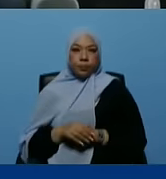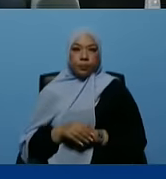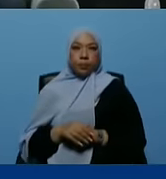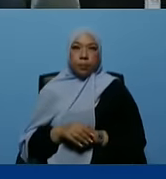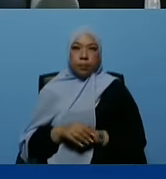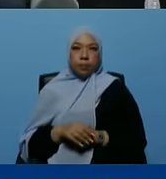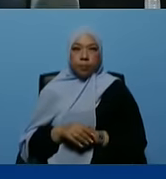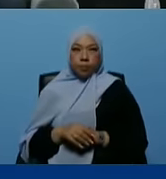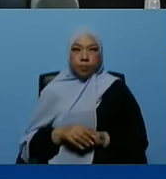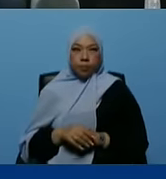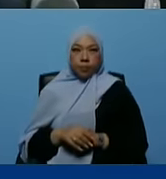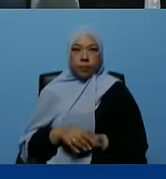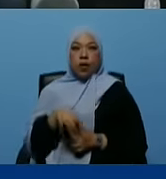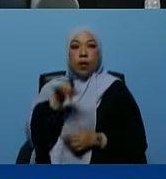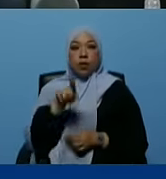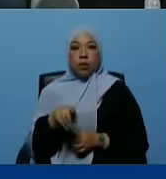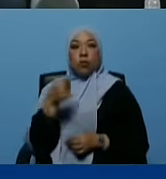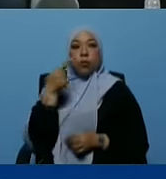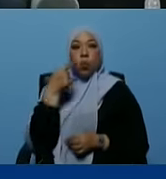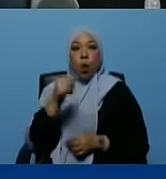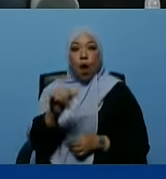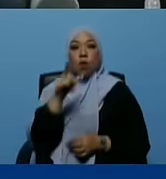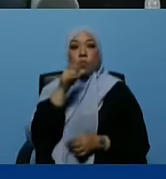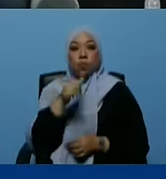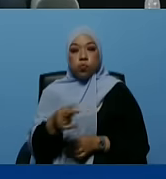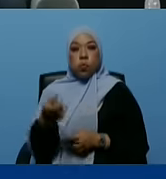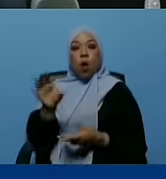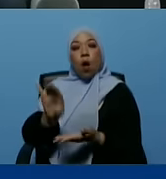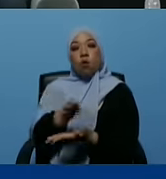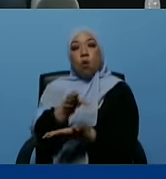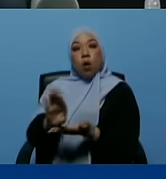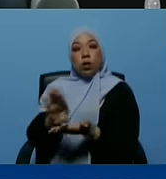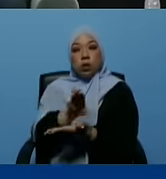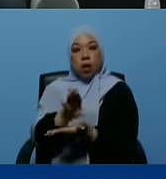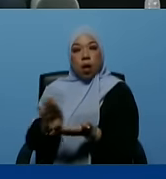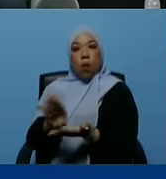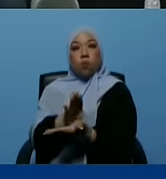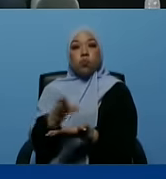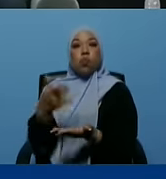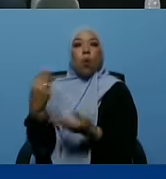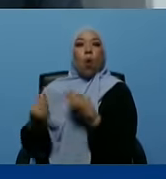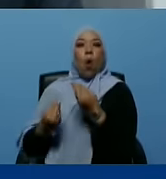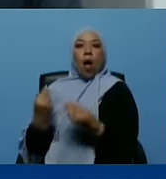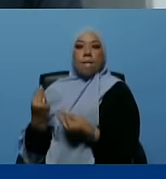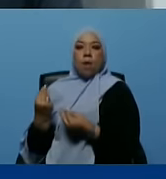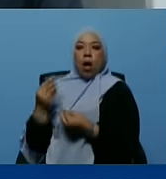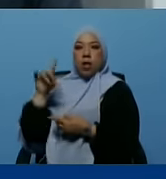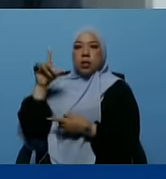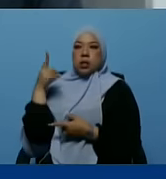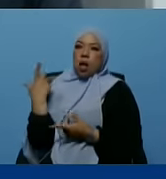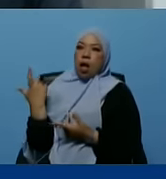Y le dicen, Delcy, si tú no vienes al concierto que vamos a hacer